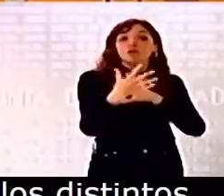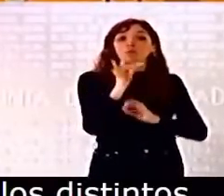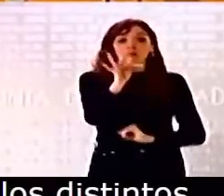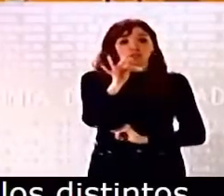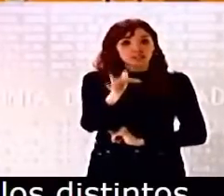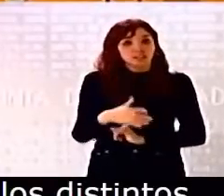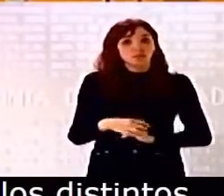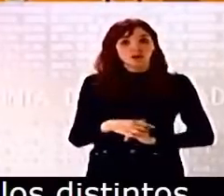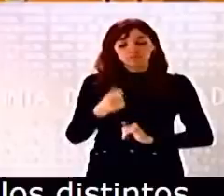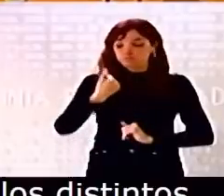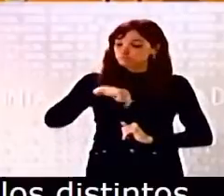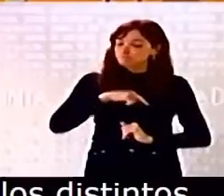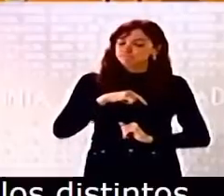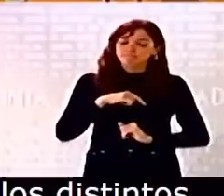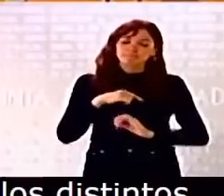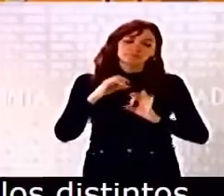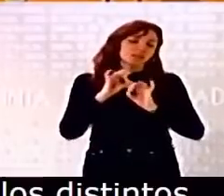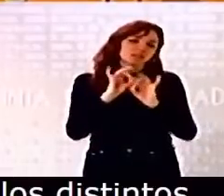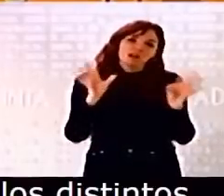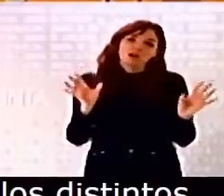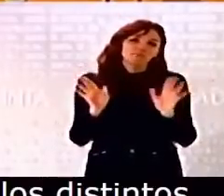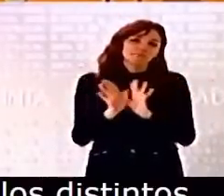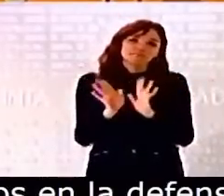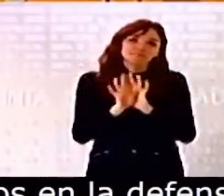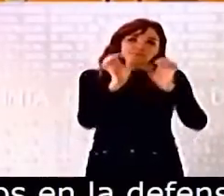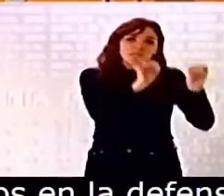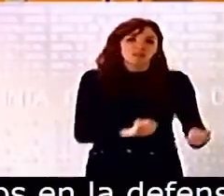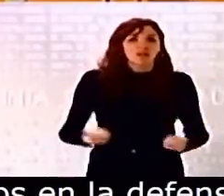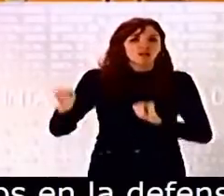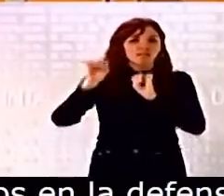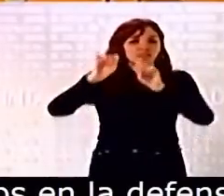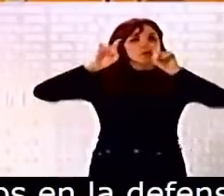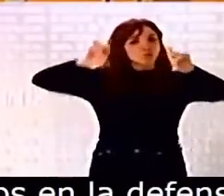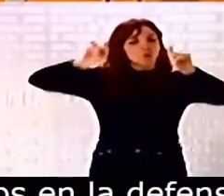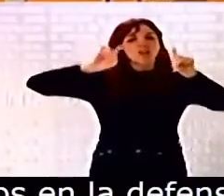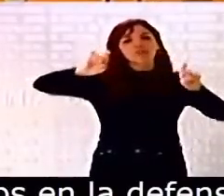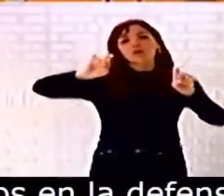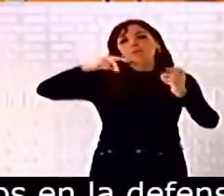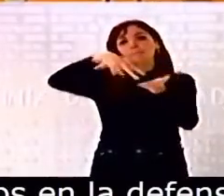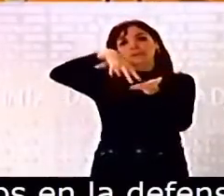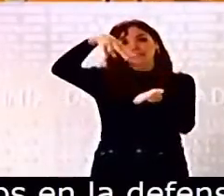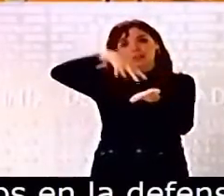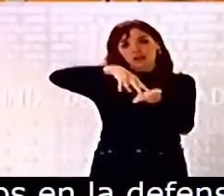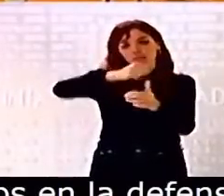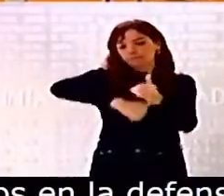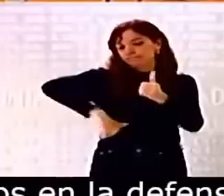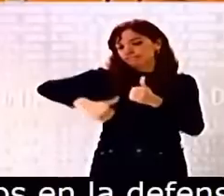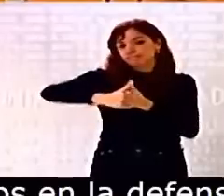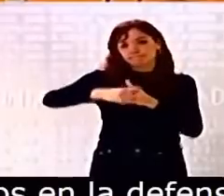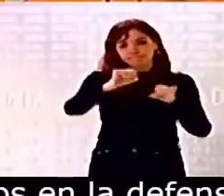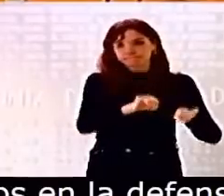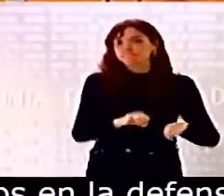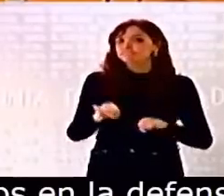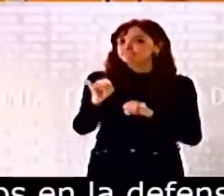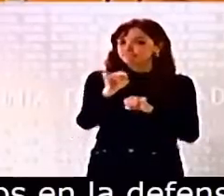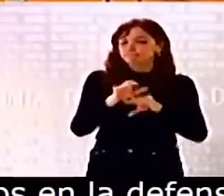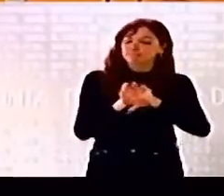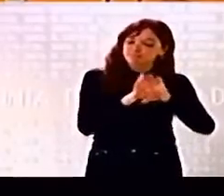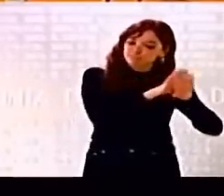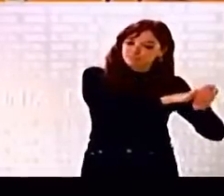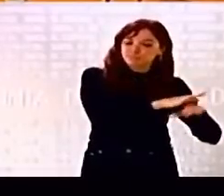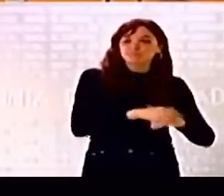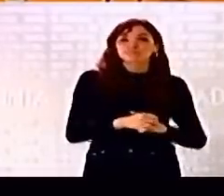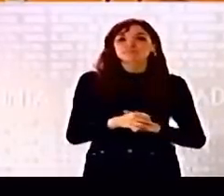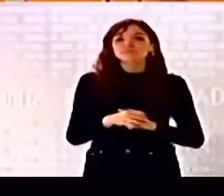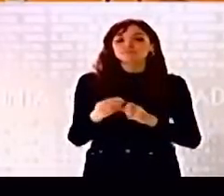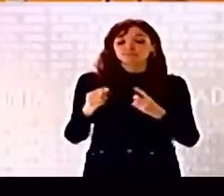seguiremos en la defensa, sin duda ninguna, de la educación presencial. Con respecto a que las UCI están